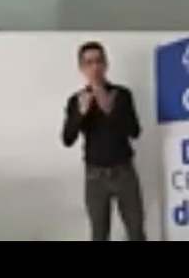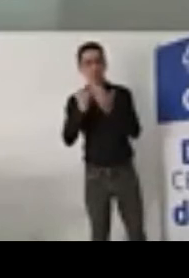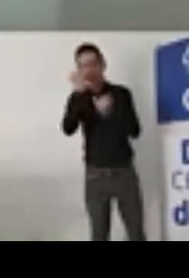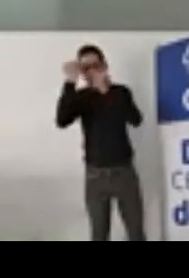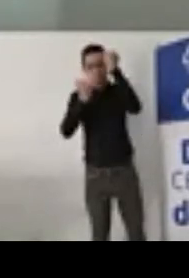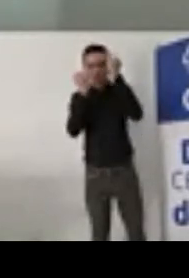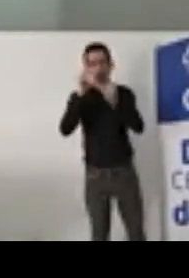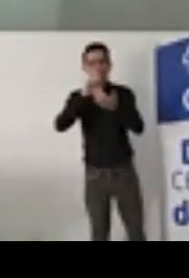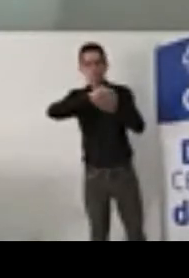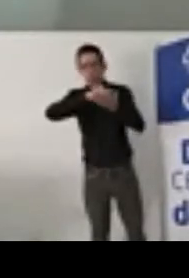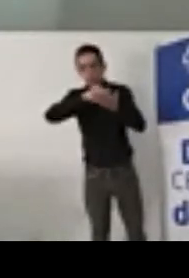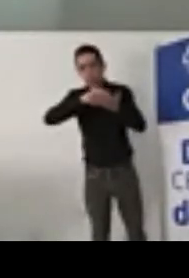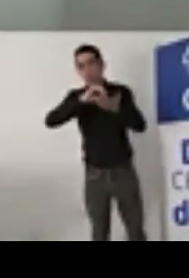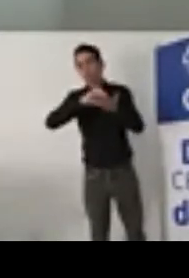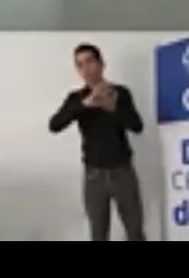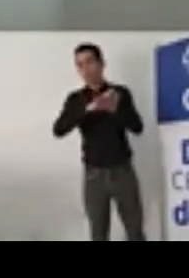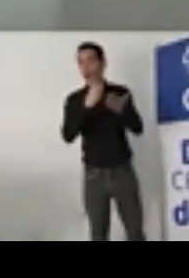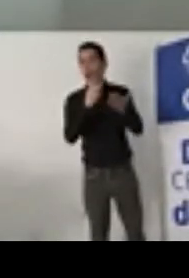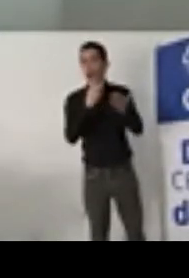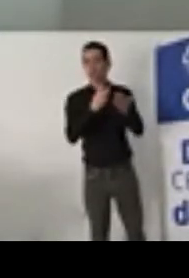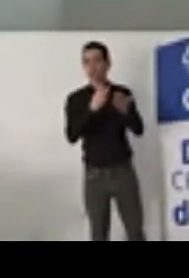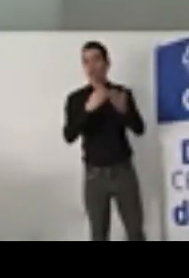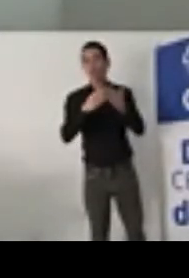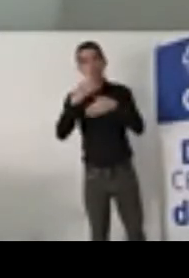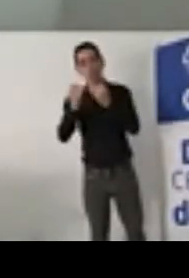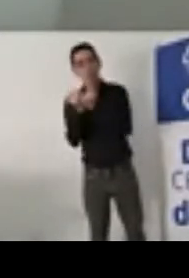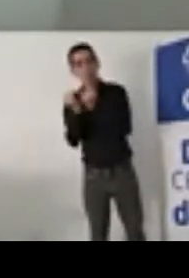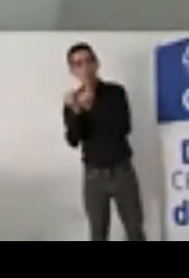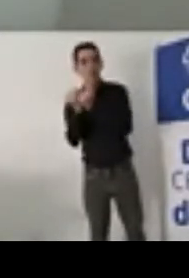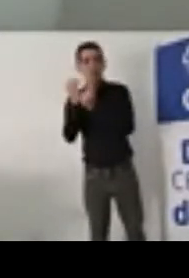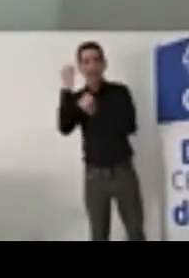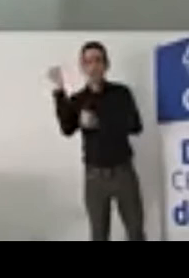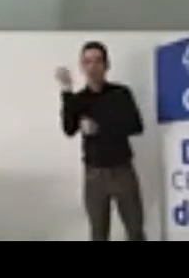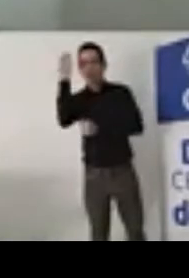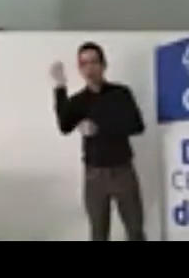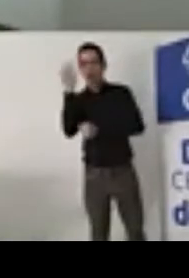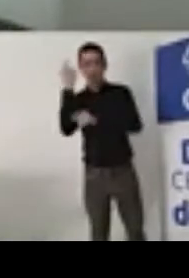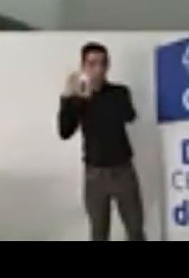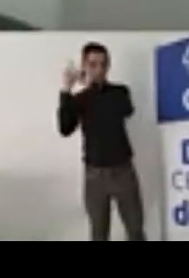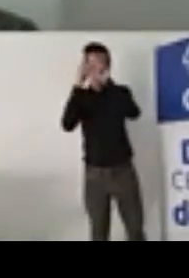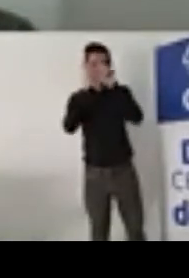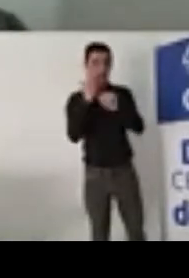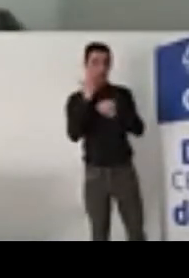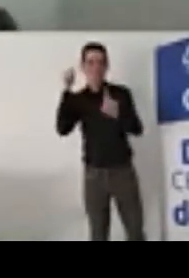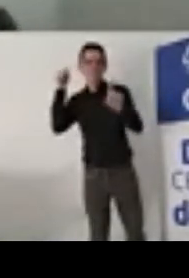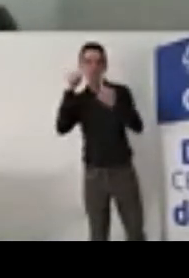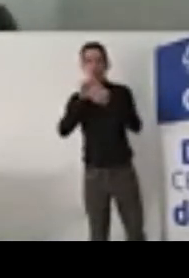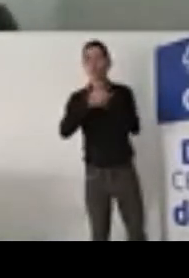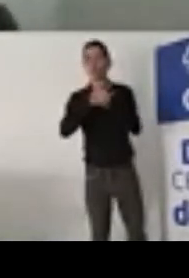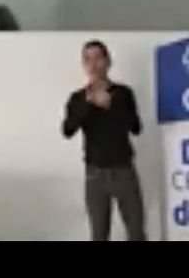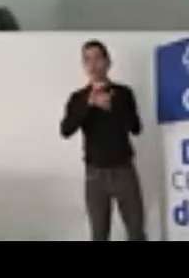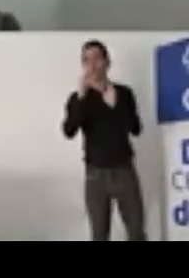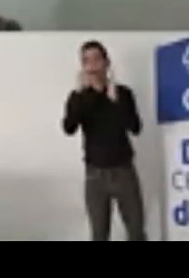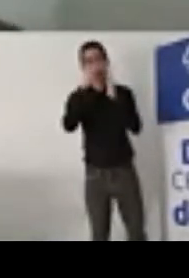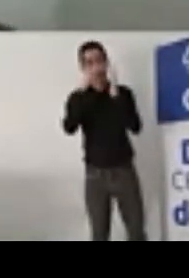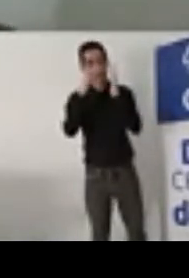permitan una reflexión profunda que nos permita llevar a la construcción de reglas de operación que